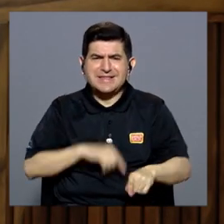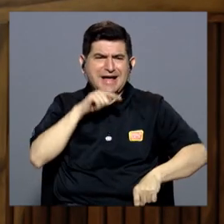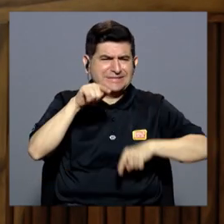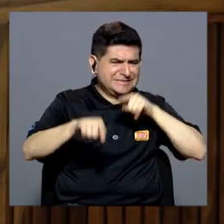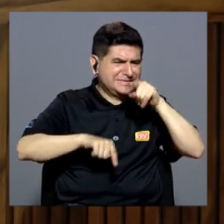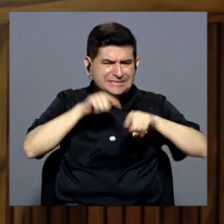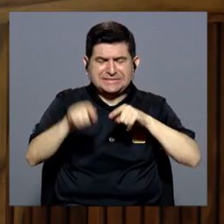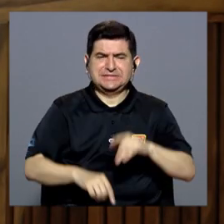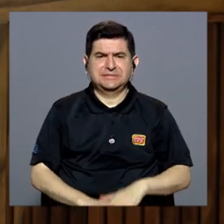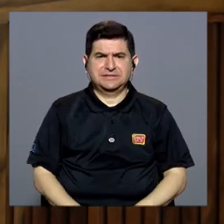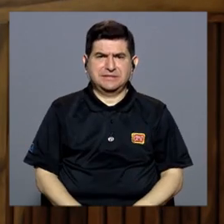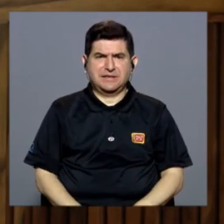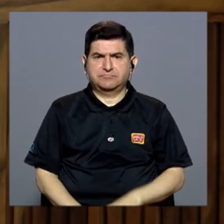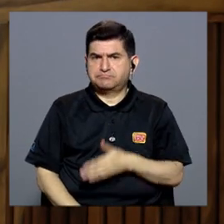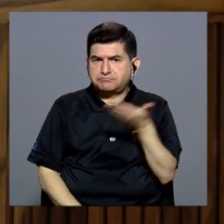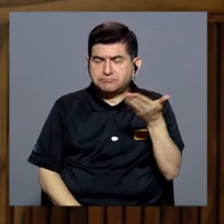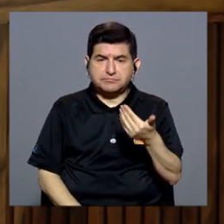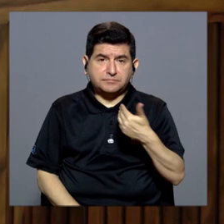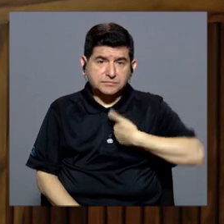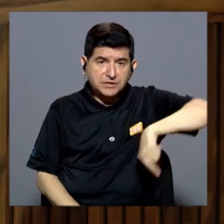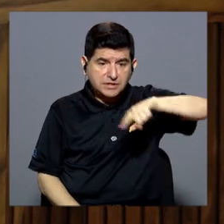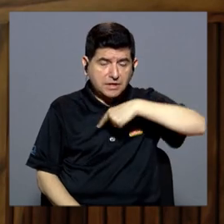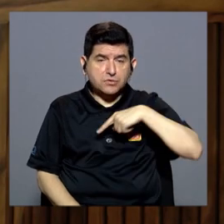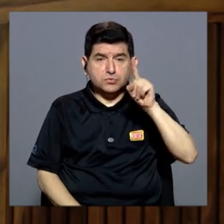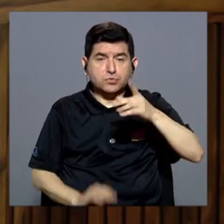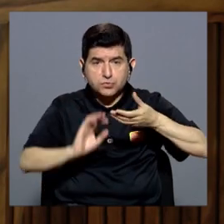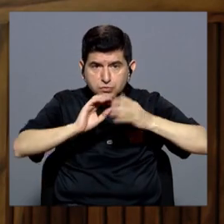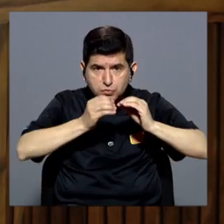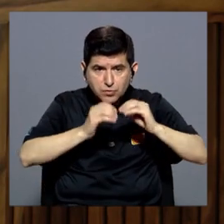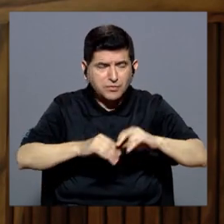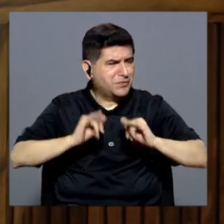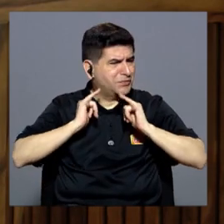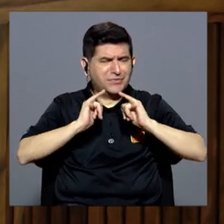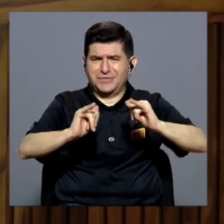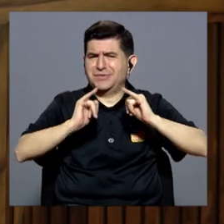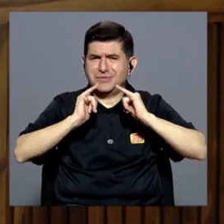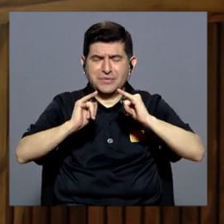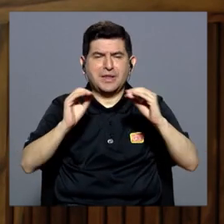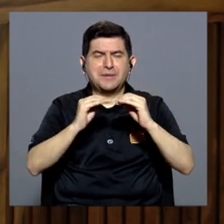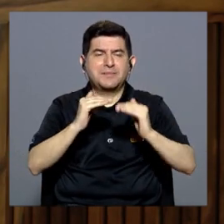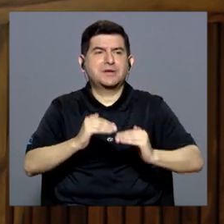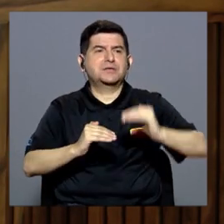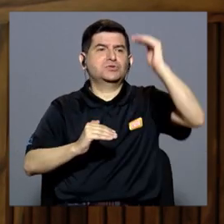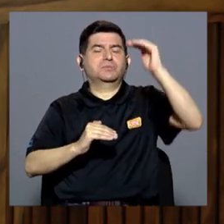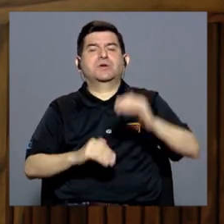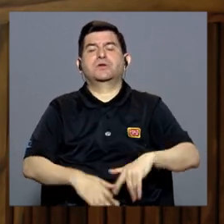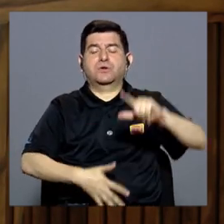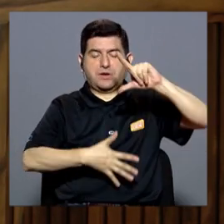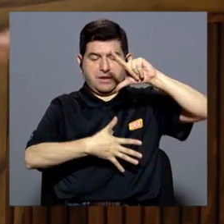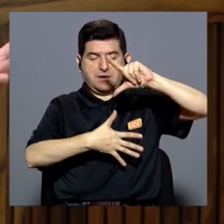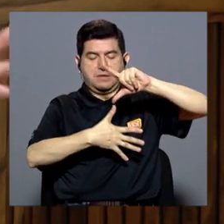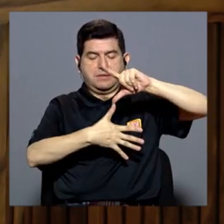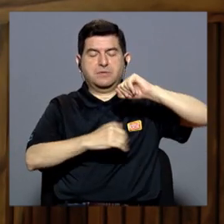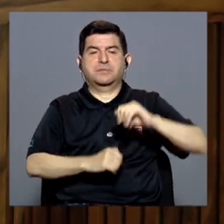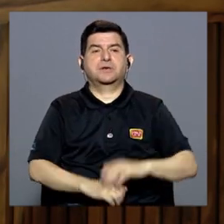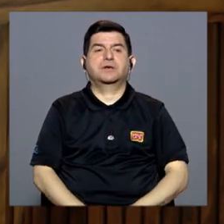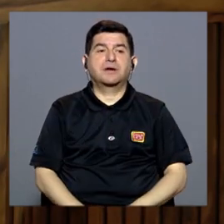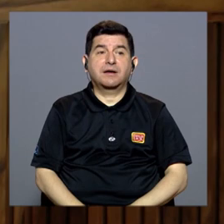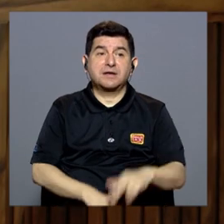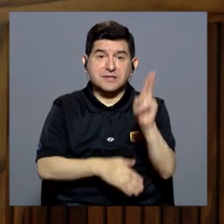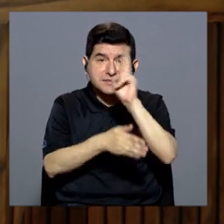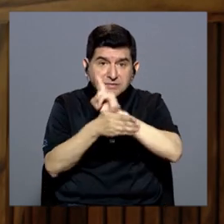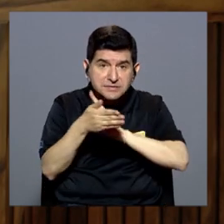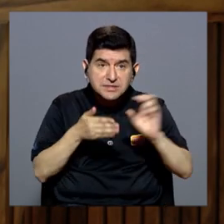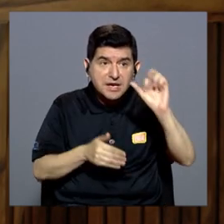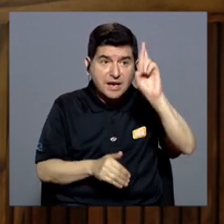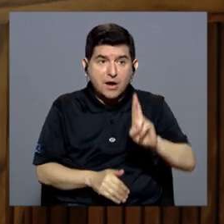y es el hecho de que tenemos uno de los índices de desigualdad más altos de América Latina. Así es. Entonces, si la Universidad de